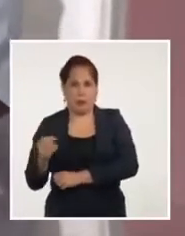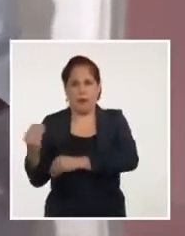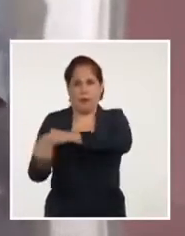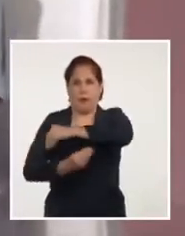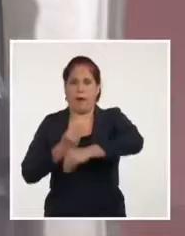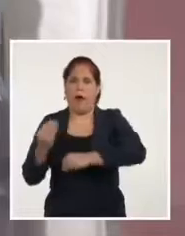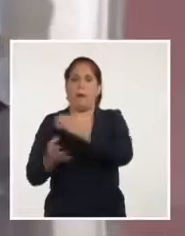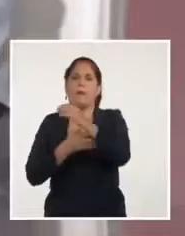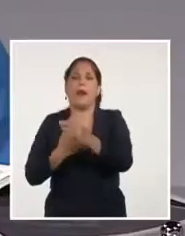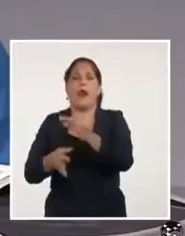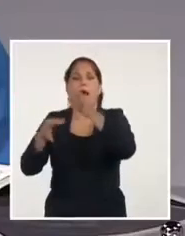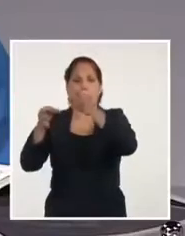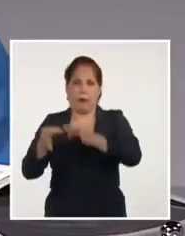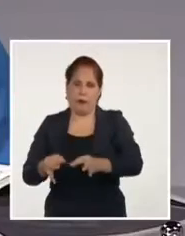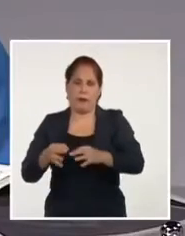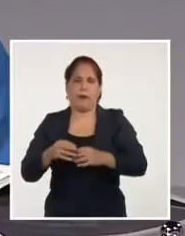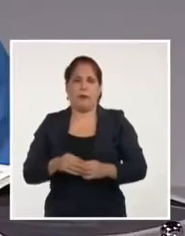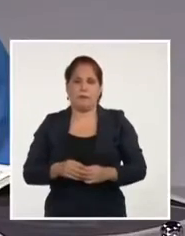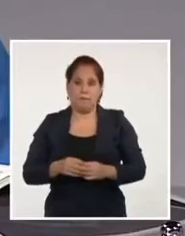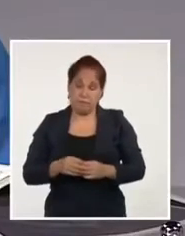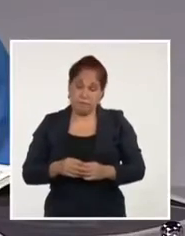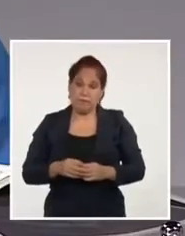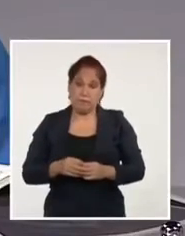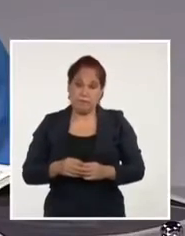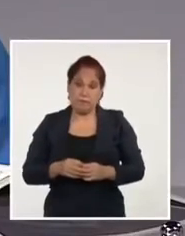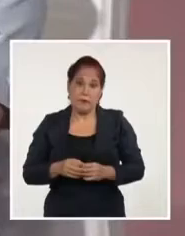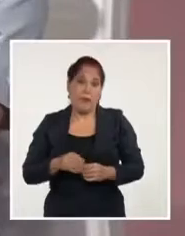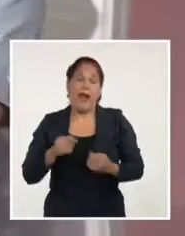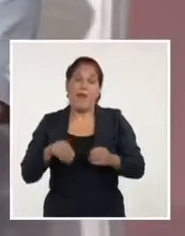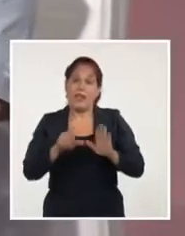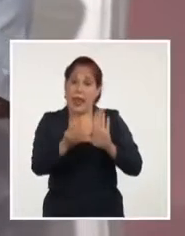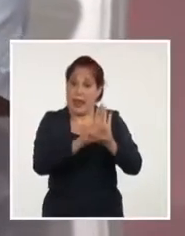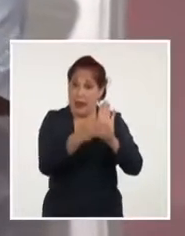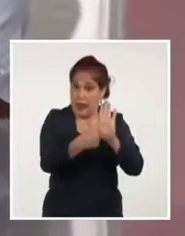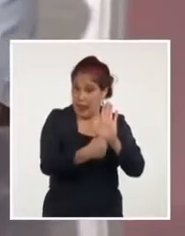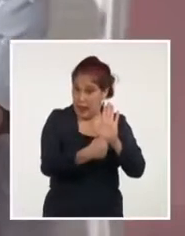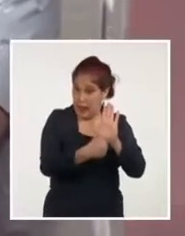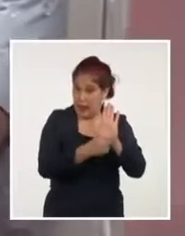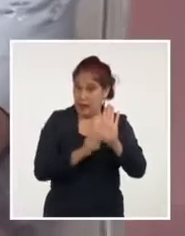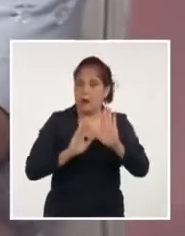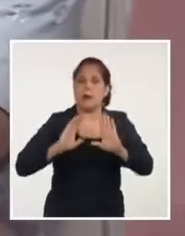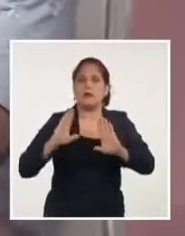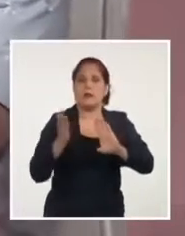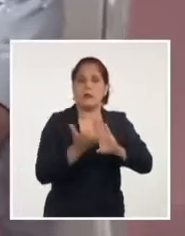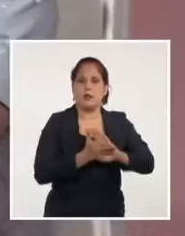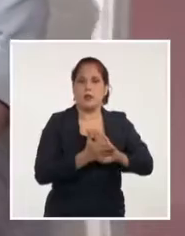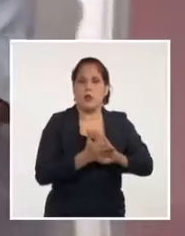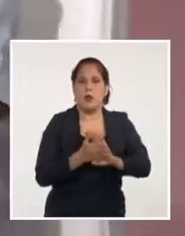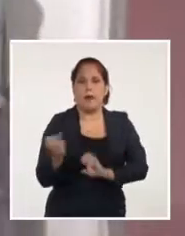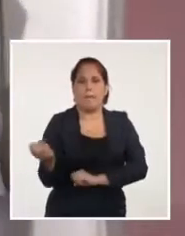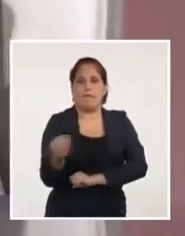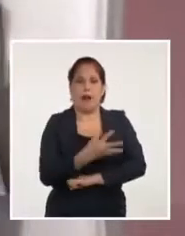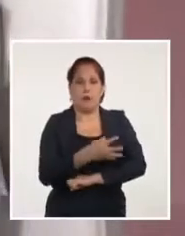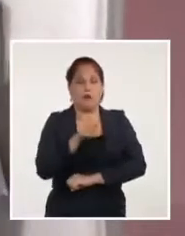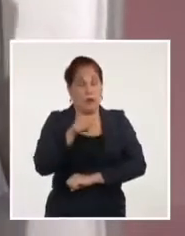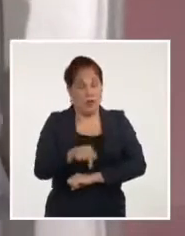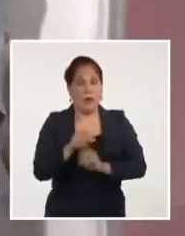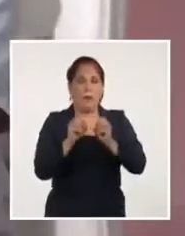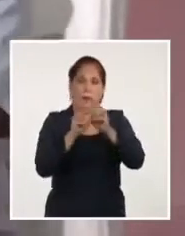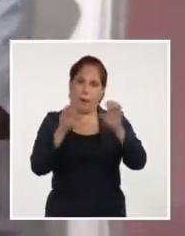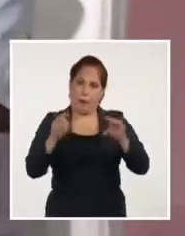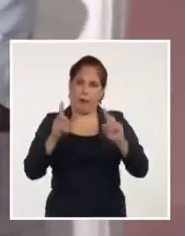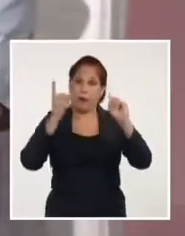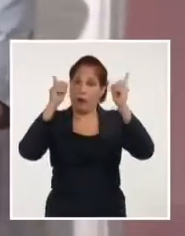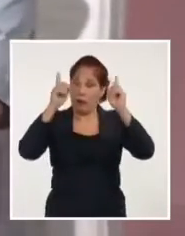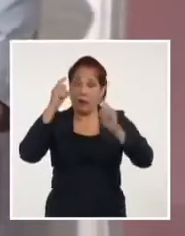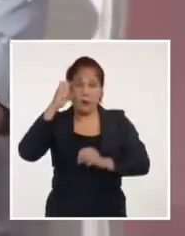con la subliminalidad, al punto de que se emitieron leyes que la sancionaban. Por ahí también andaba la propaganda política.